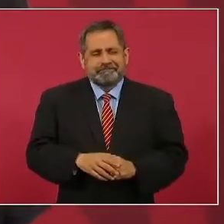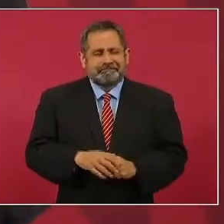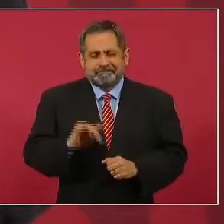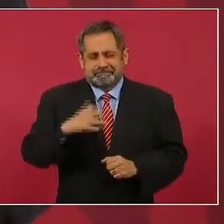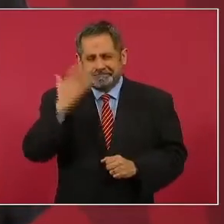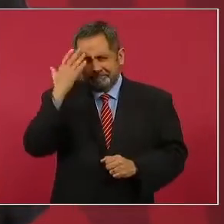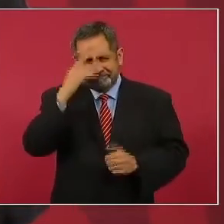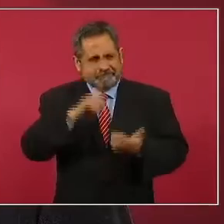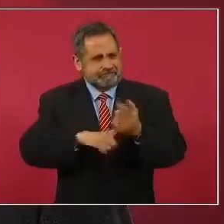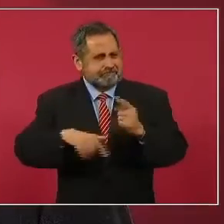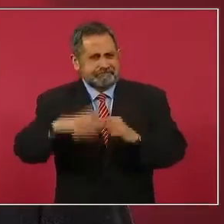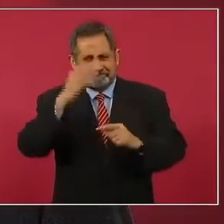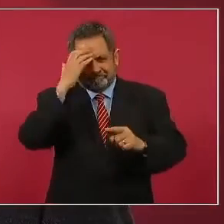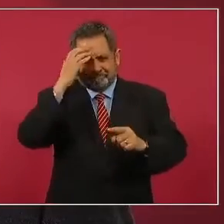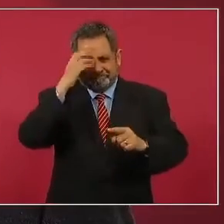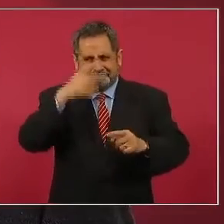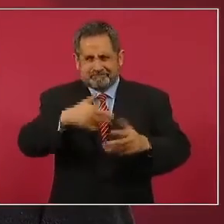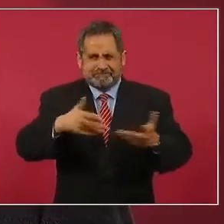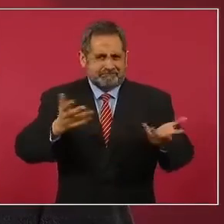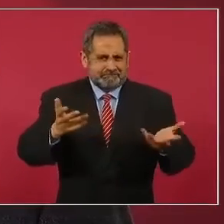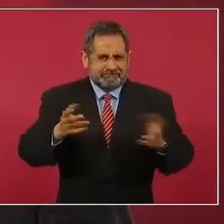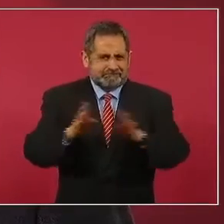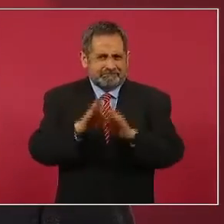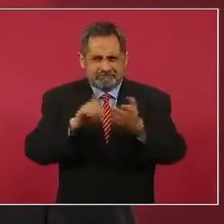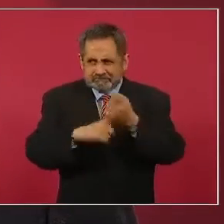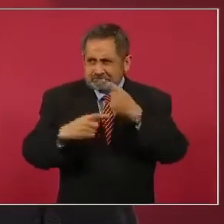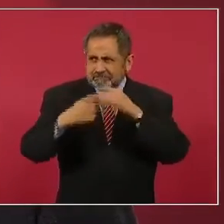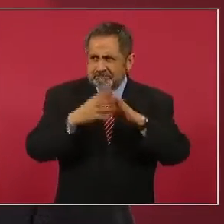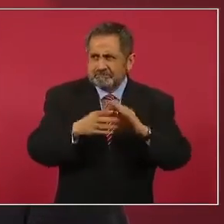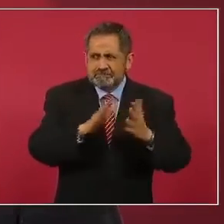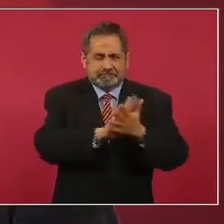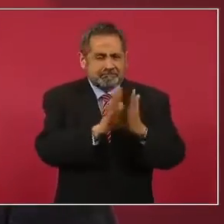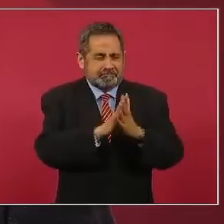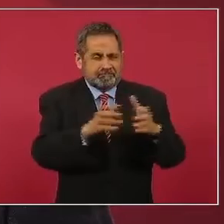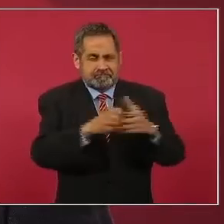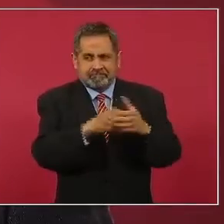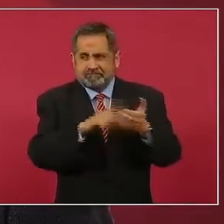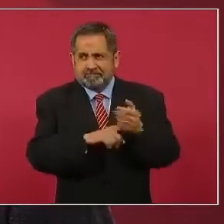se ha ido conociendo de que fue una acción concertada.